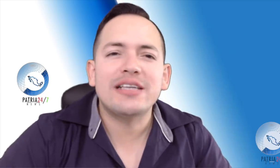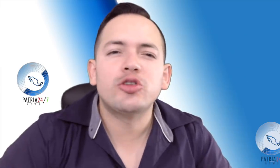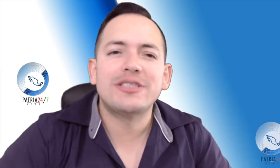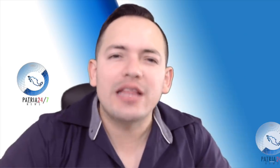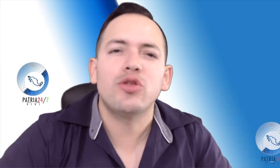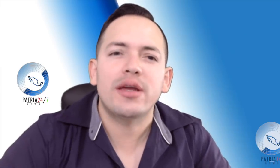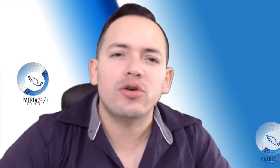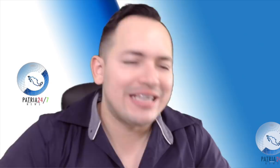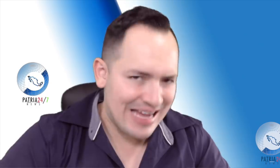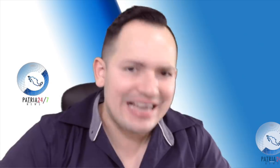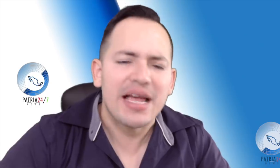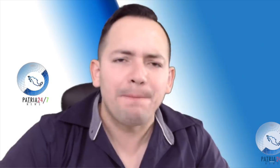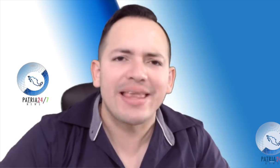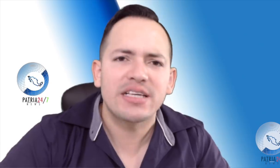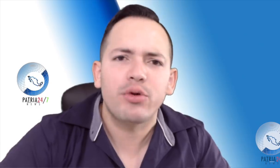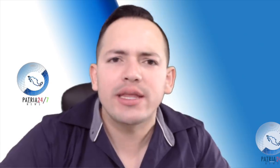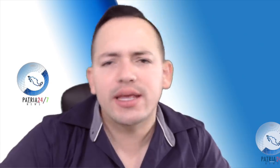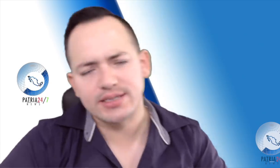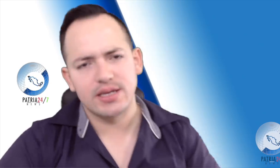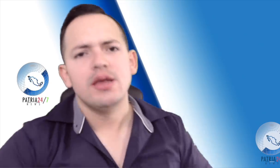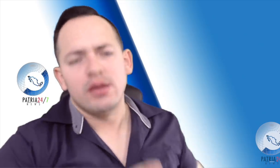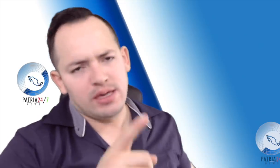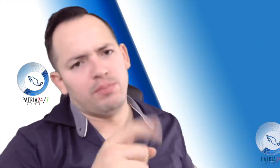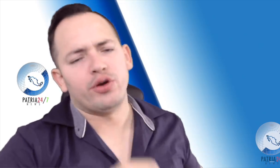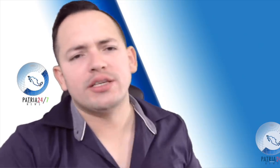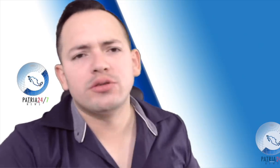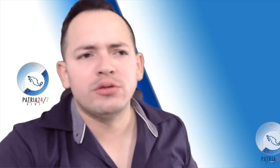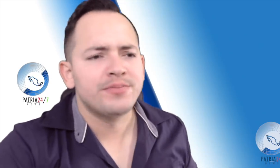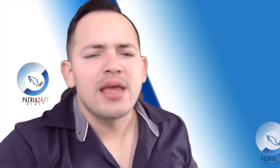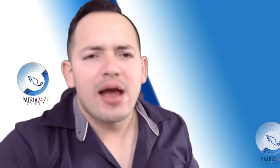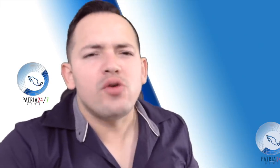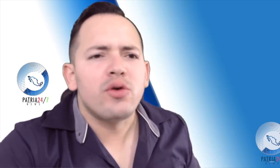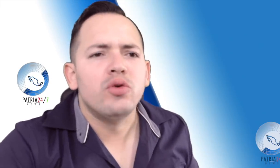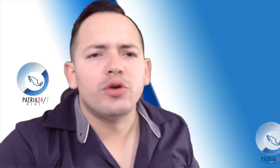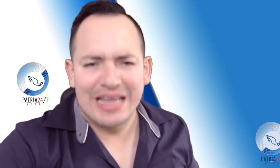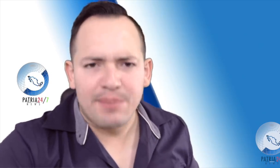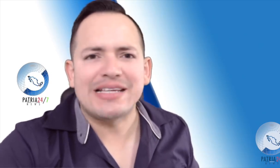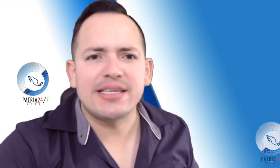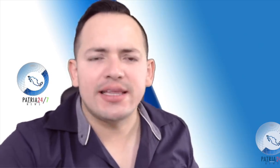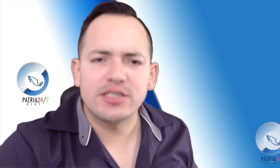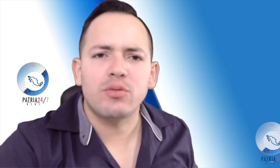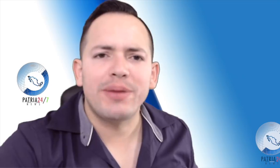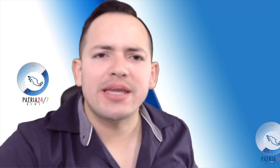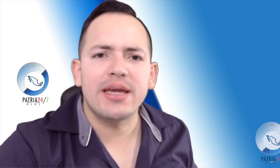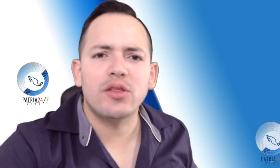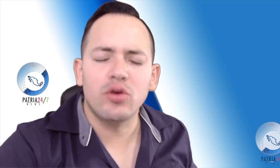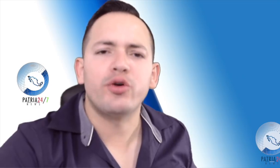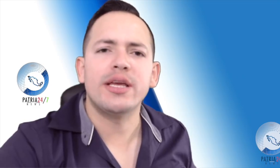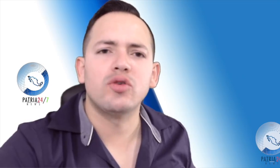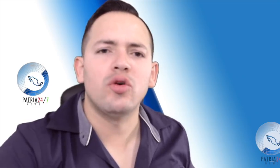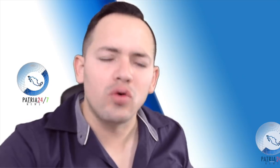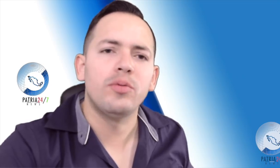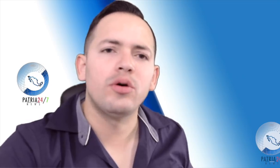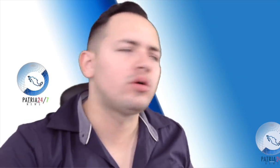tantos gastos, tanto derroche en las campañas políticas. Y por eso hubo telepresidentes como Peña Nieto,